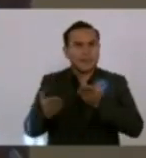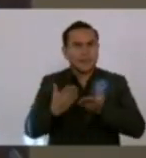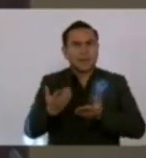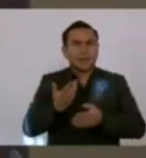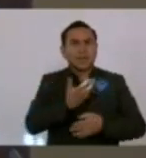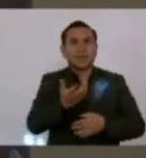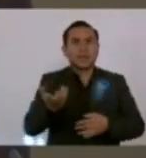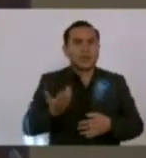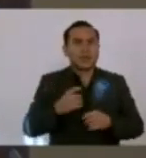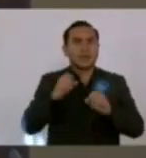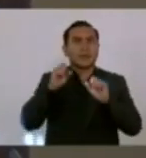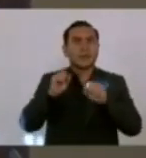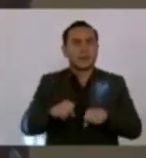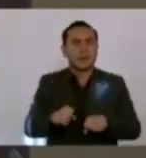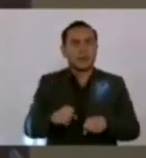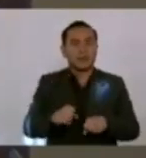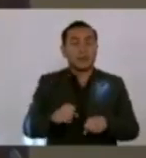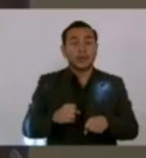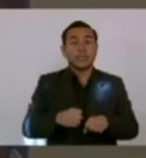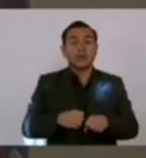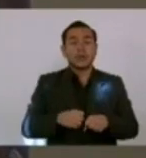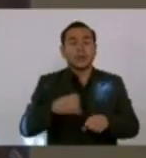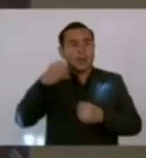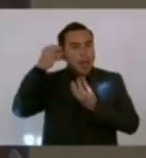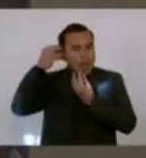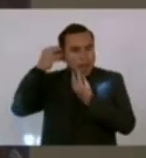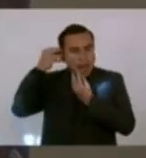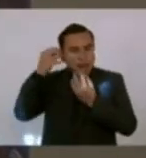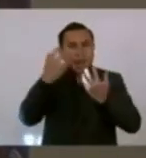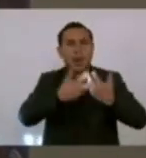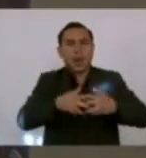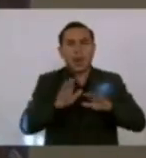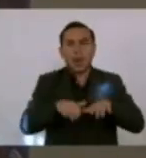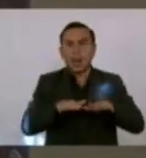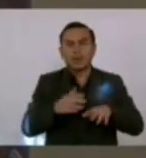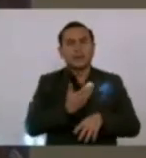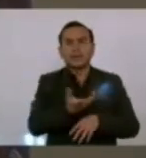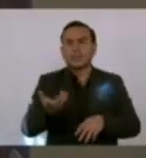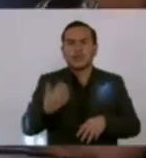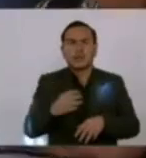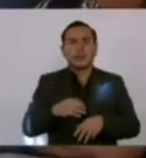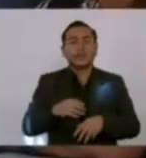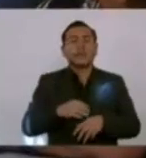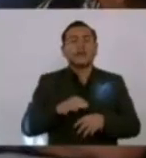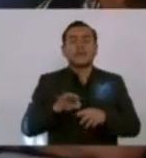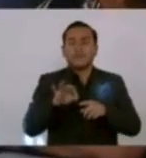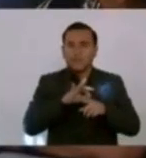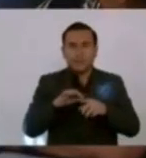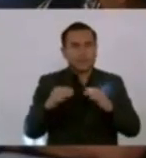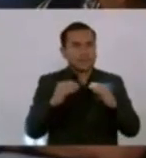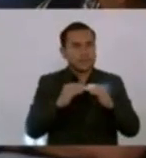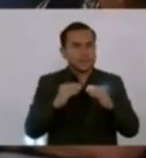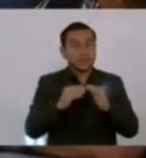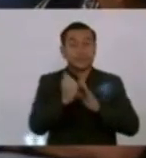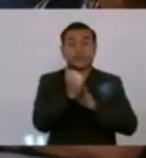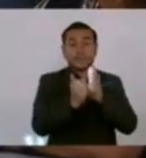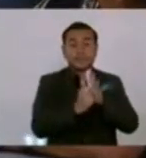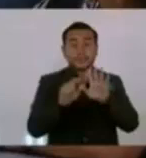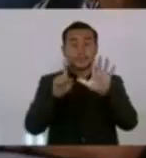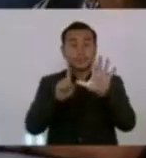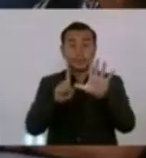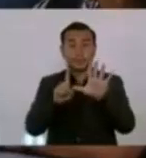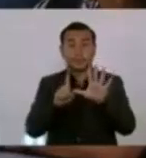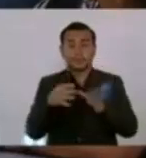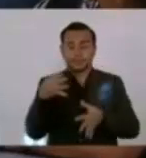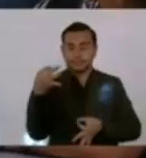las exportaciones, las maquilas, los call centers, todo se mantiene funcionando de la misma manera. Artículo 6, la Carta de